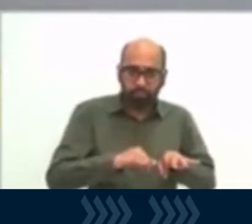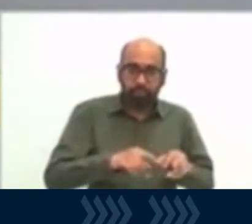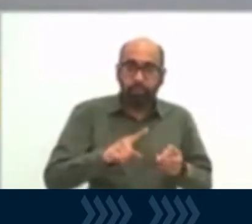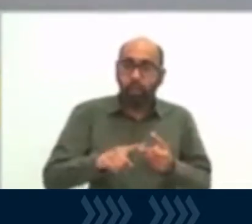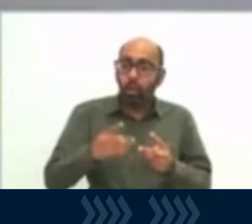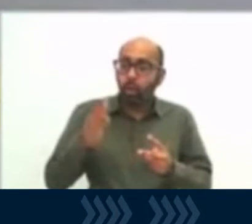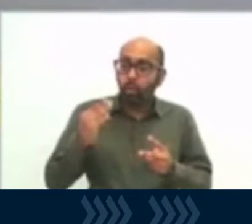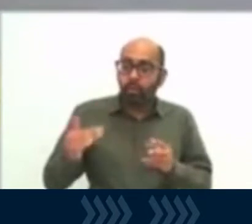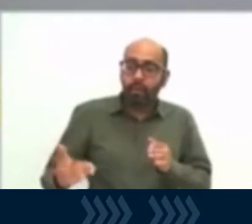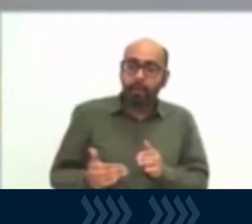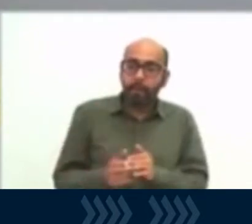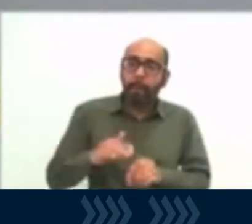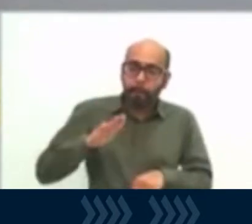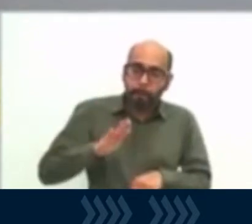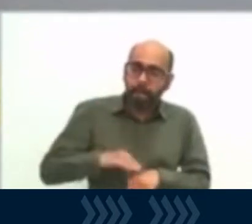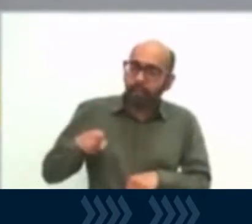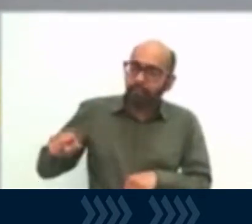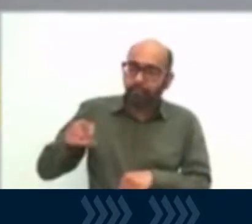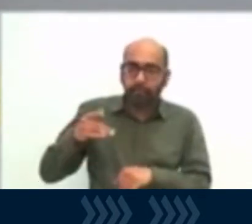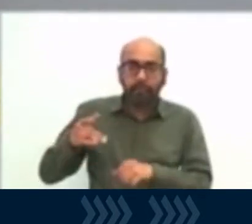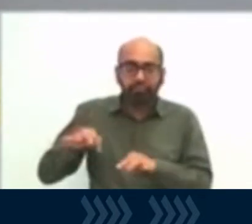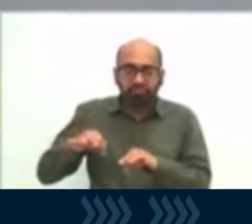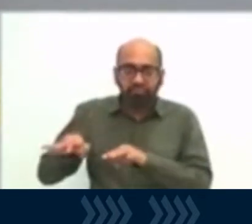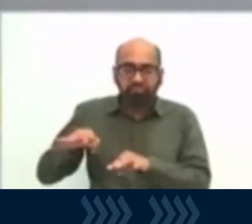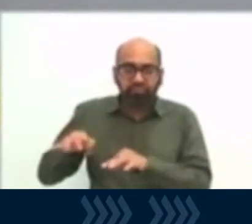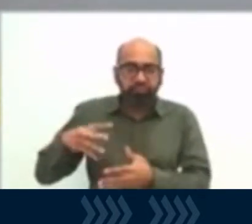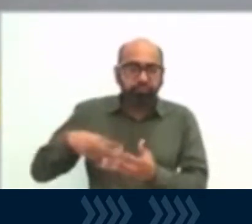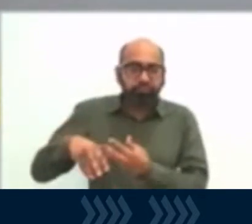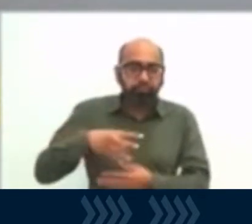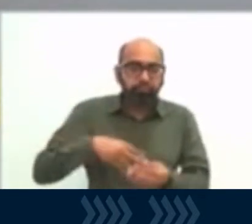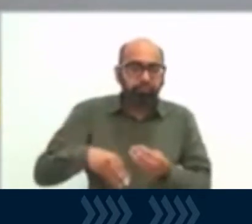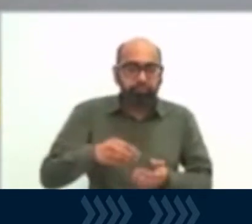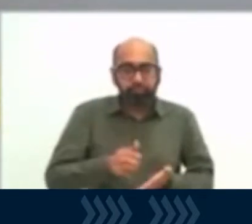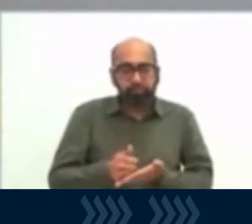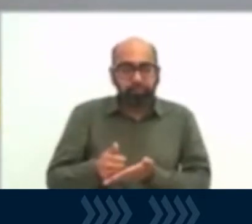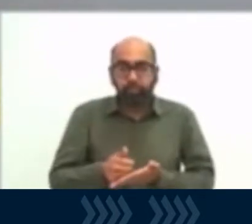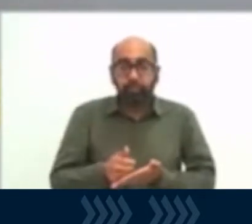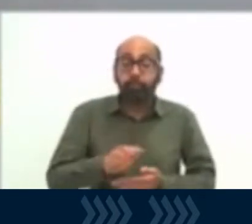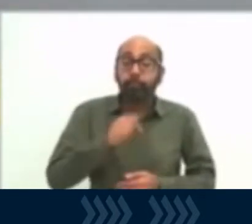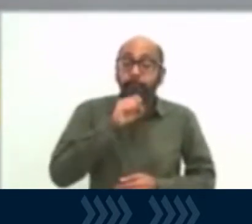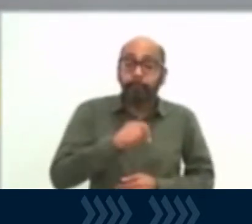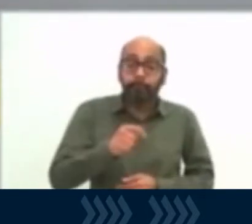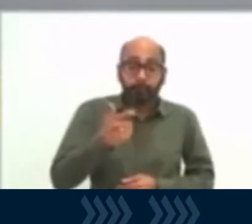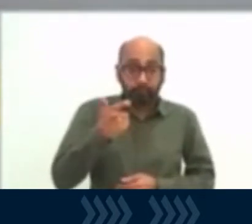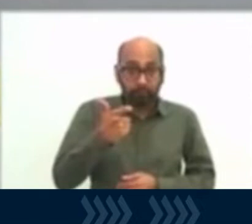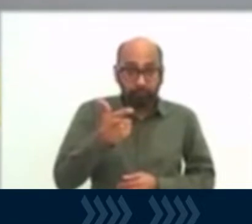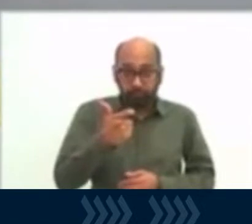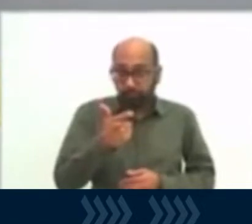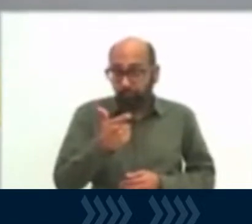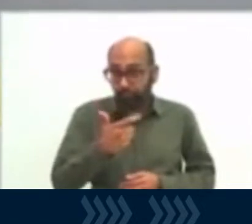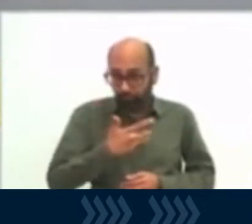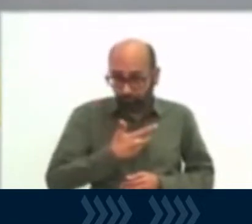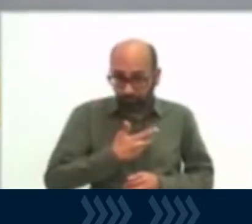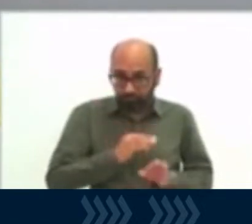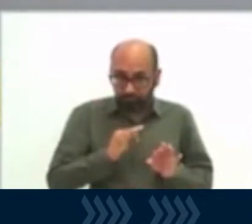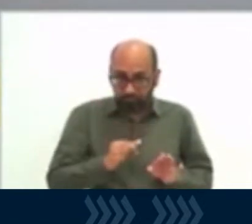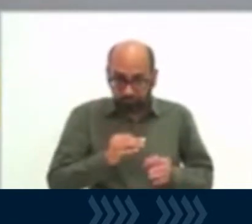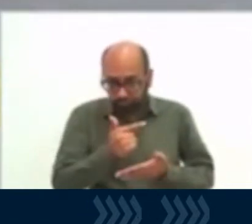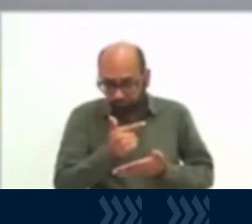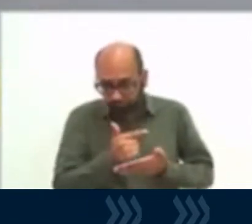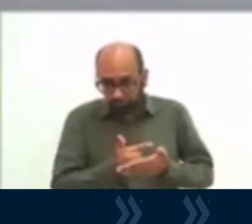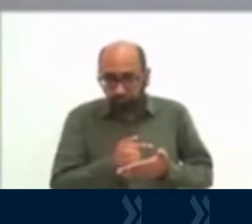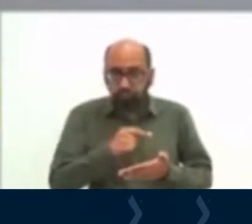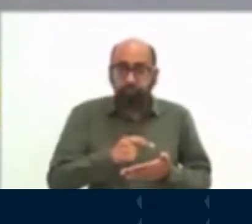directos. Este proyecto contará con un recinto fiscalizado, parque industrial,